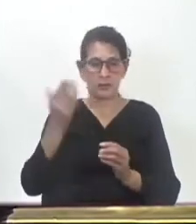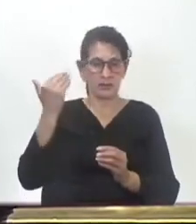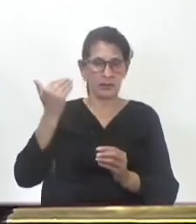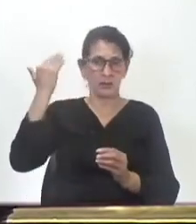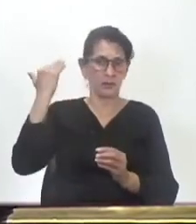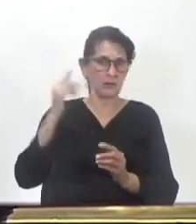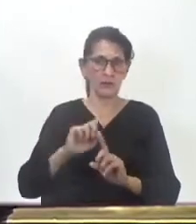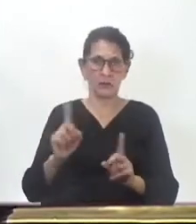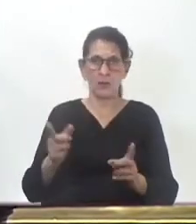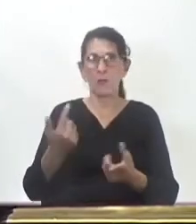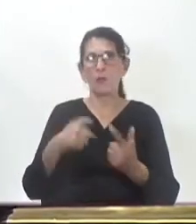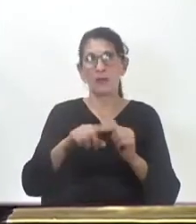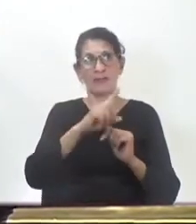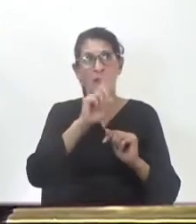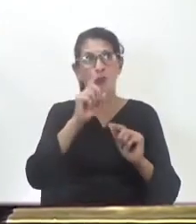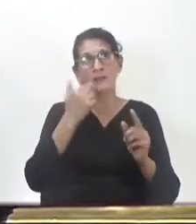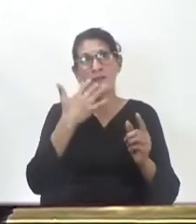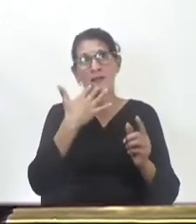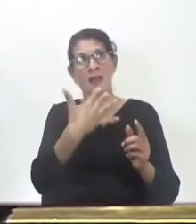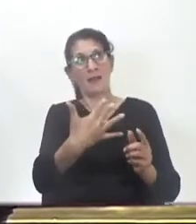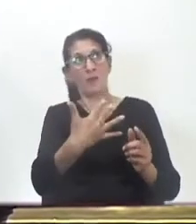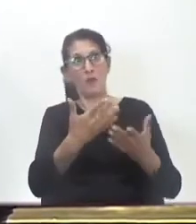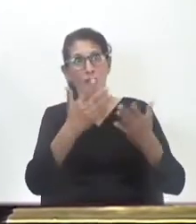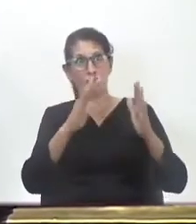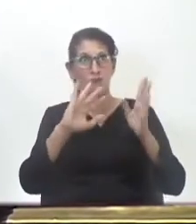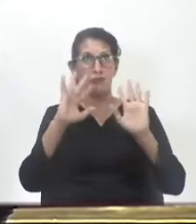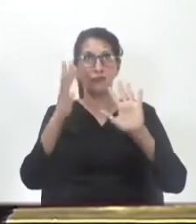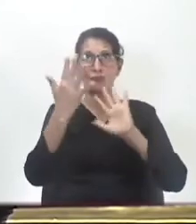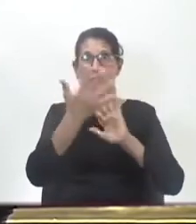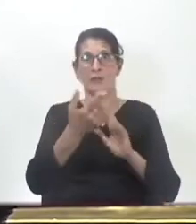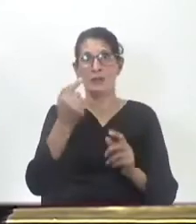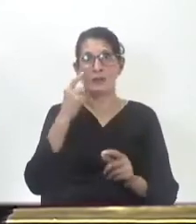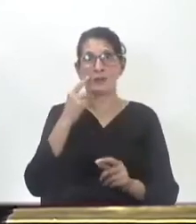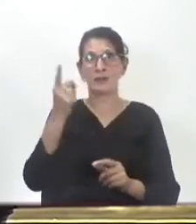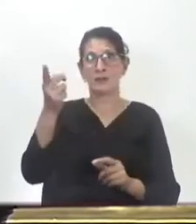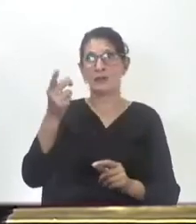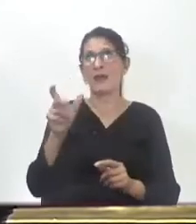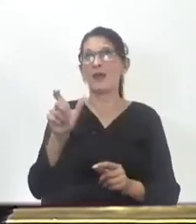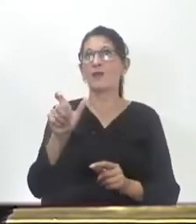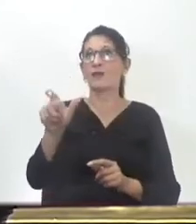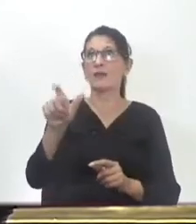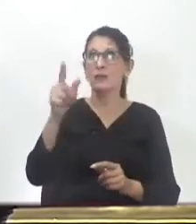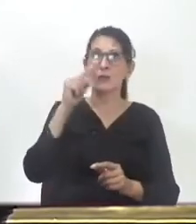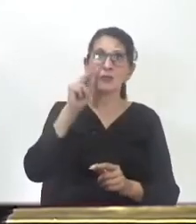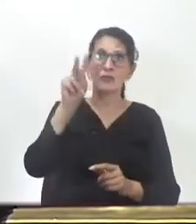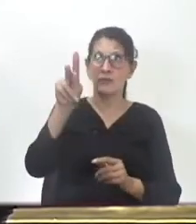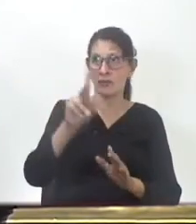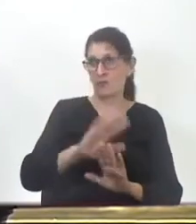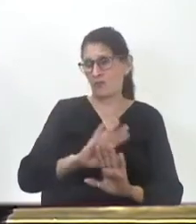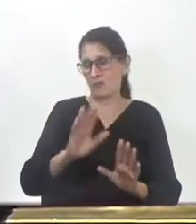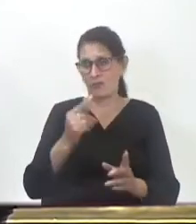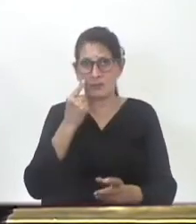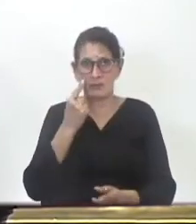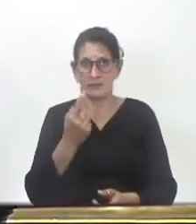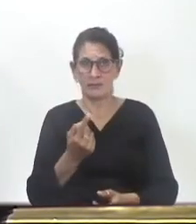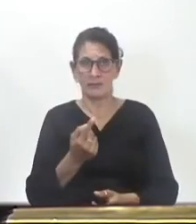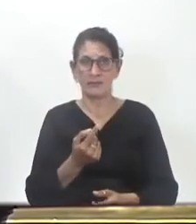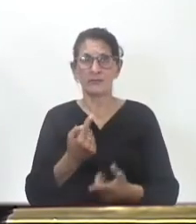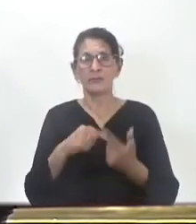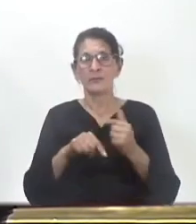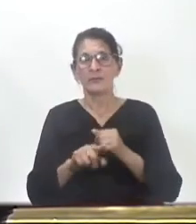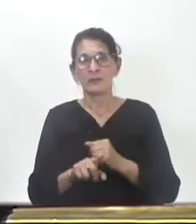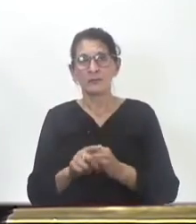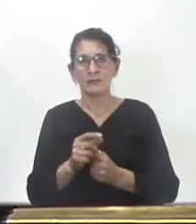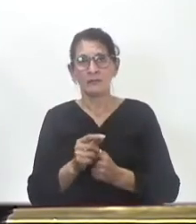no, hoy las cárceles serían un paraíso, y no son un paraíso. Las imágenes que pasé son las cosas más aberrantes en las que puede vivir cualquier ser humano.